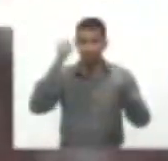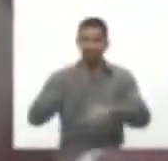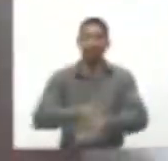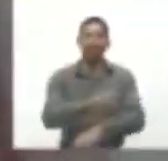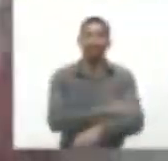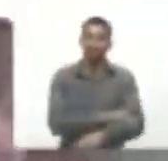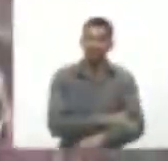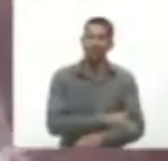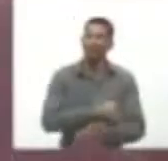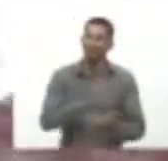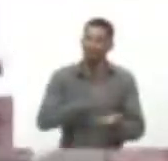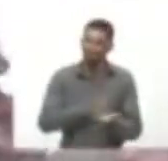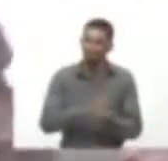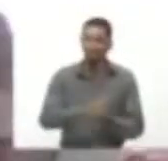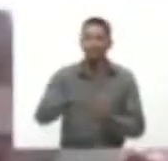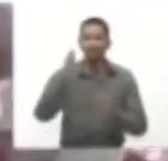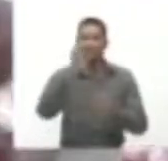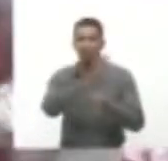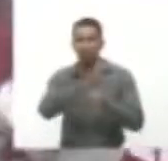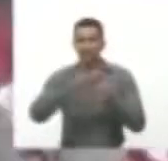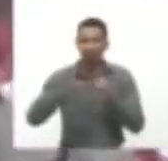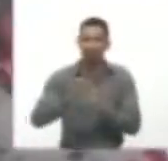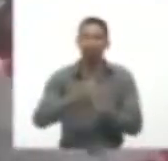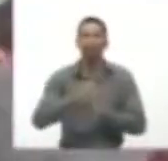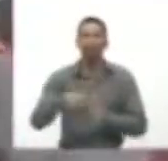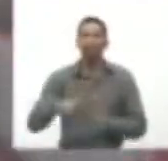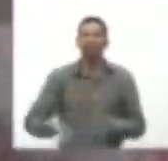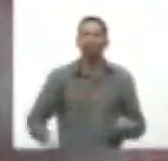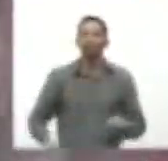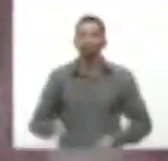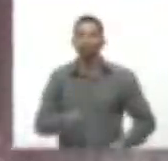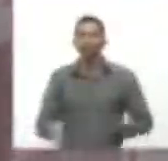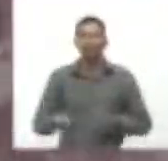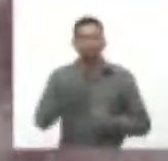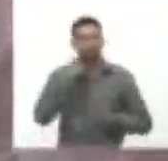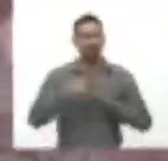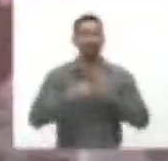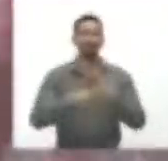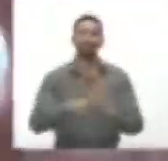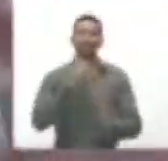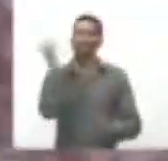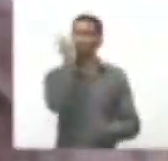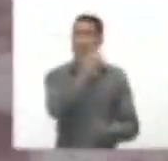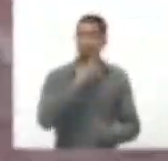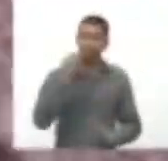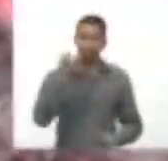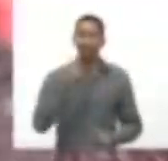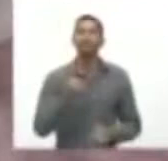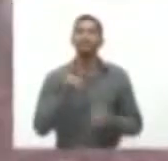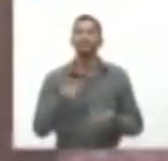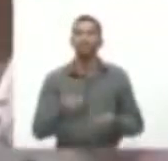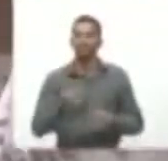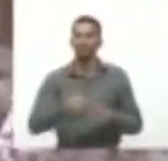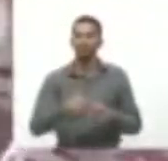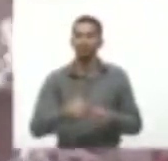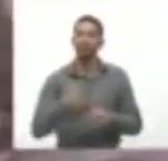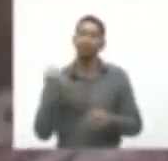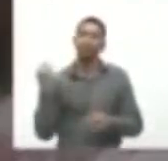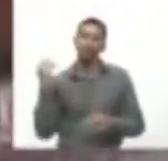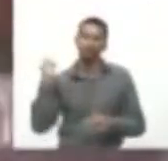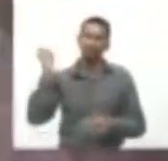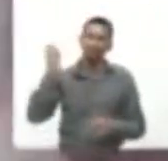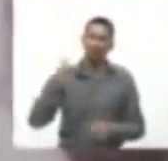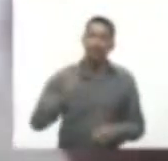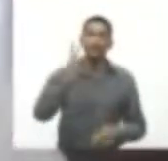cultural, elegancia y belleza que presenta la cumbia ha crecido. Es por eso que este certamen llega este año a la versión número 22. La Secretaria